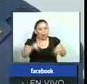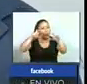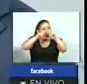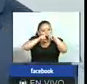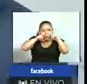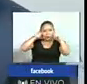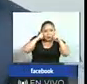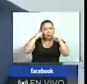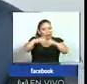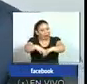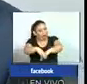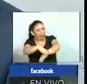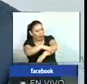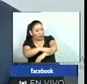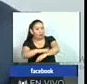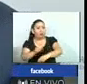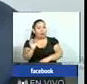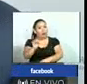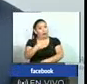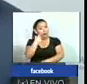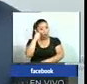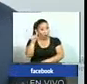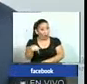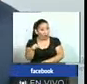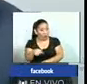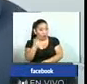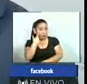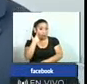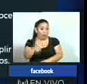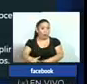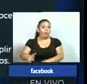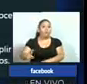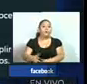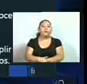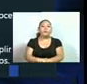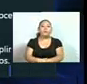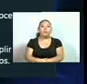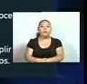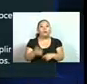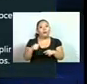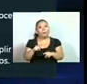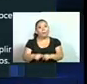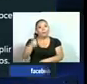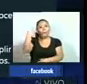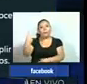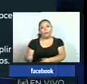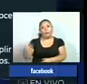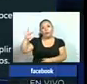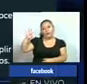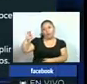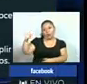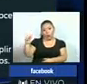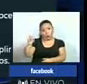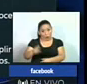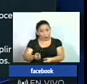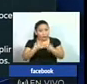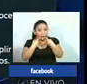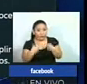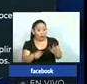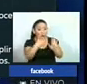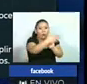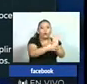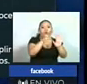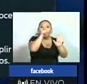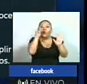de botas, ahorita amanecimos con los ventiladores. Por su parte, el fiscal general de la República en su cuenta de Twitter